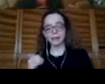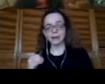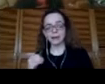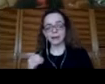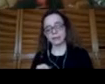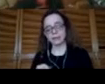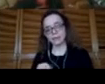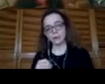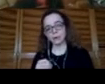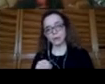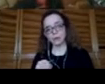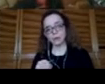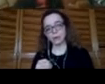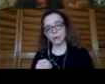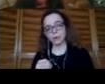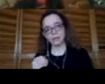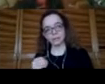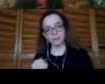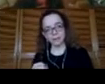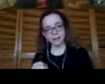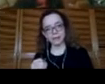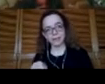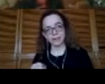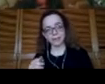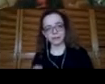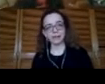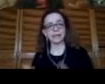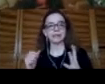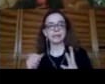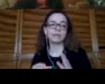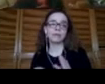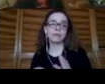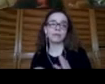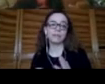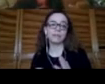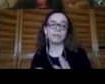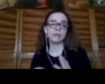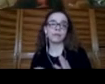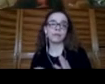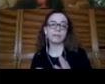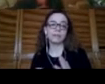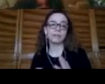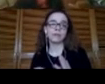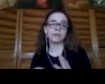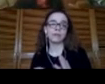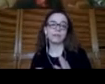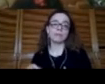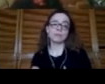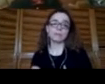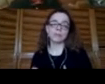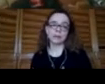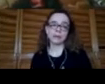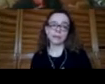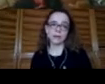eficiente, esa es la propuesta, en los ejes transversales de la estrategia, que es el enfoque, la perspectiva de género,